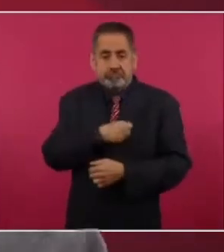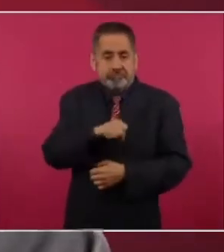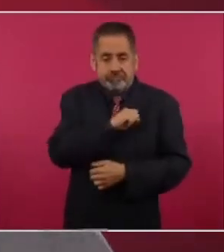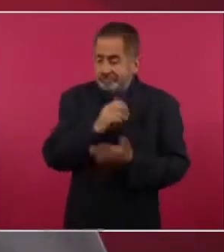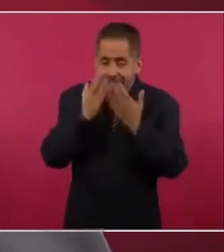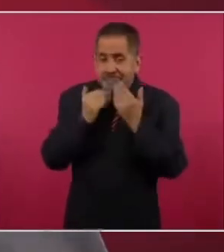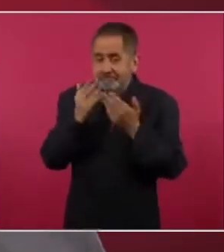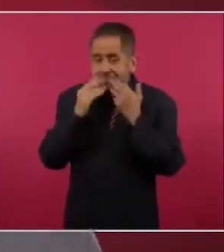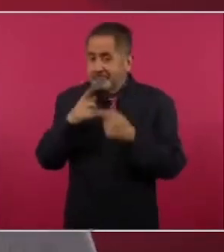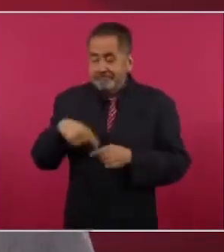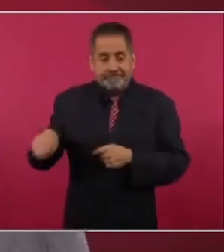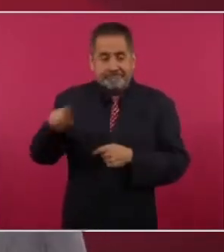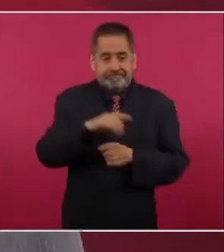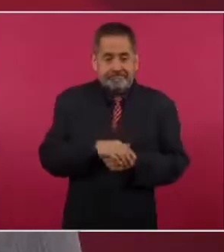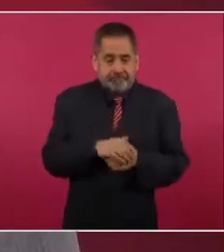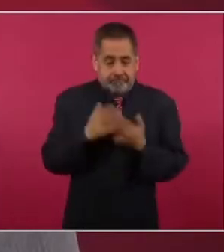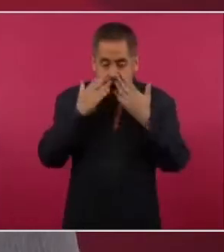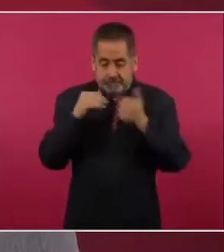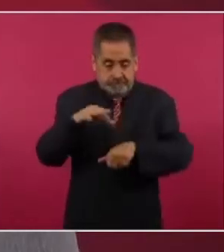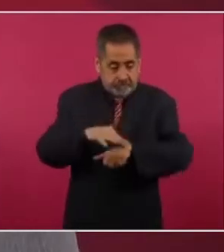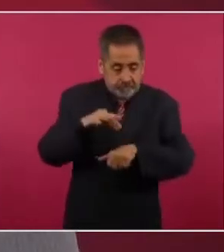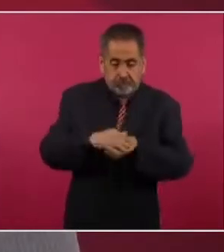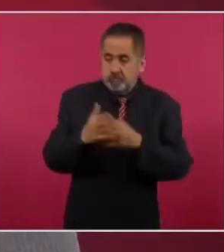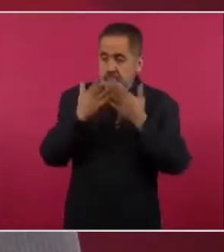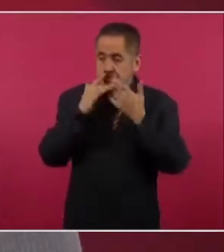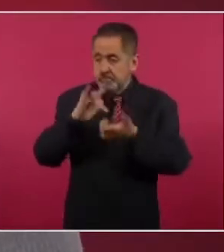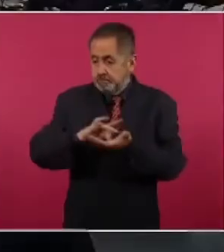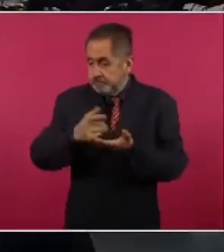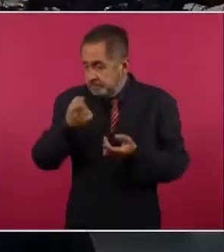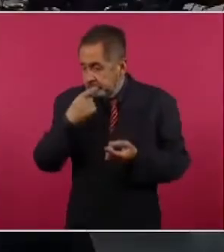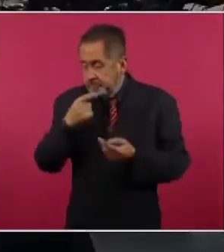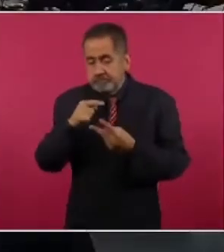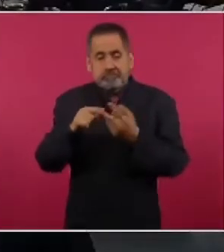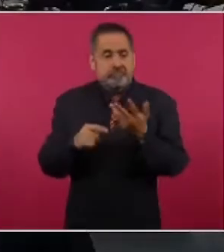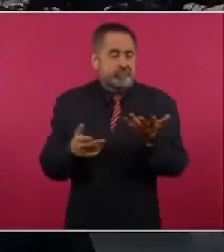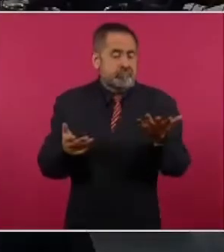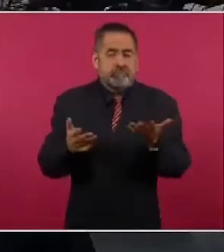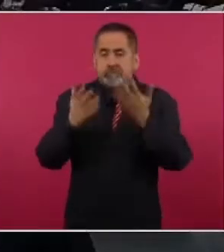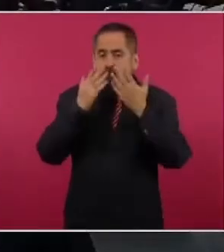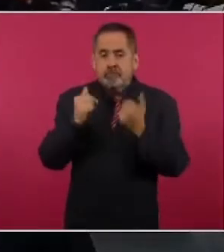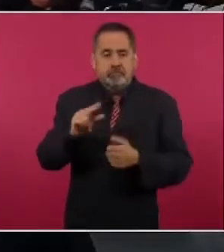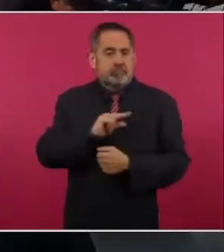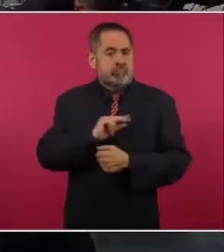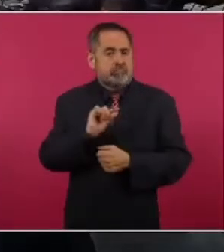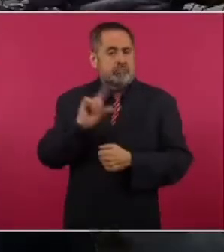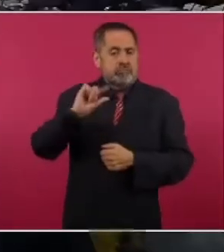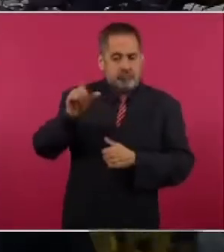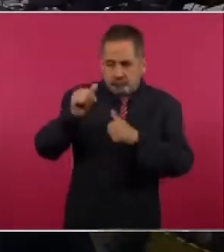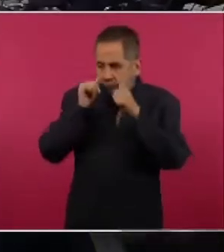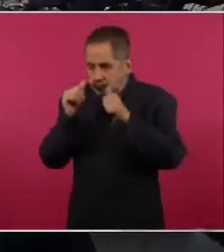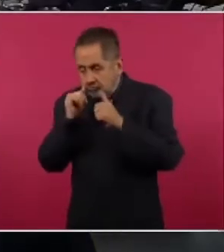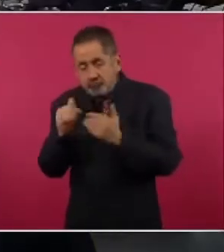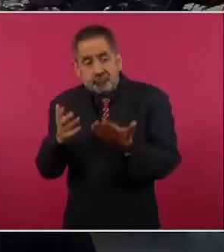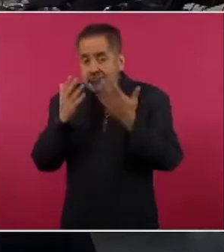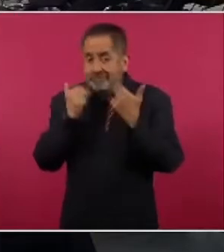Los centros de salud no tienen médicos, no hay medicinas, no hay especialistas.